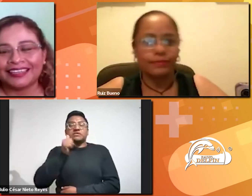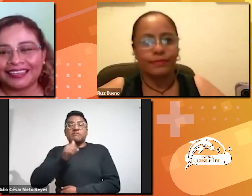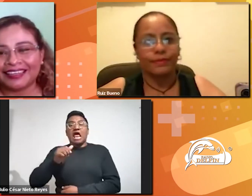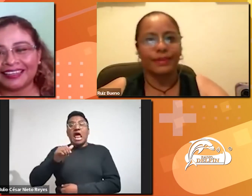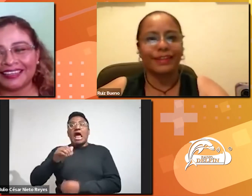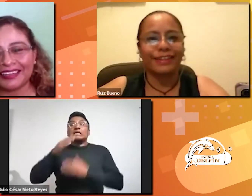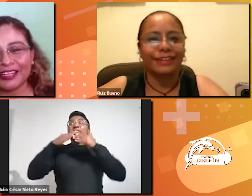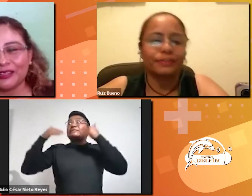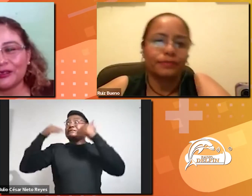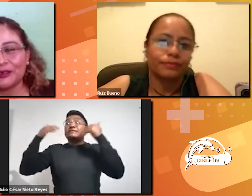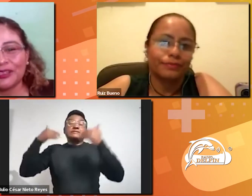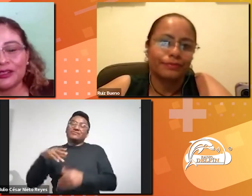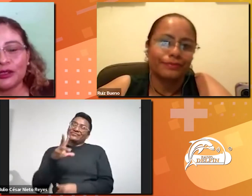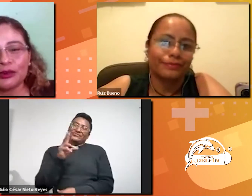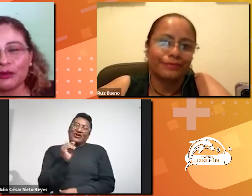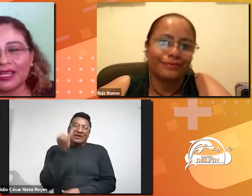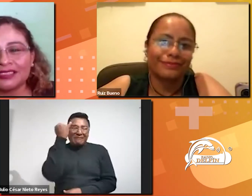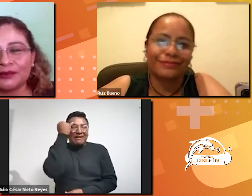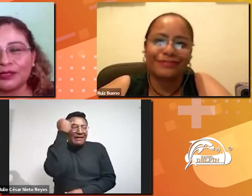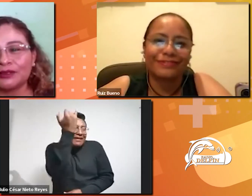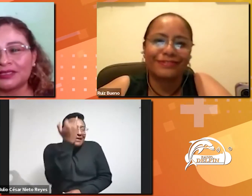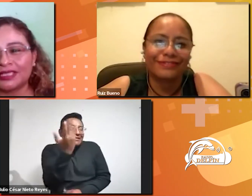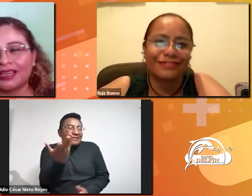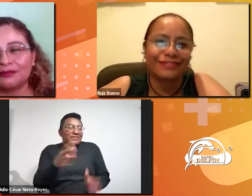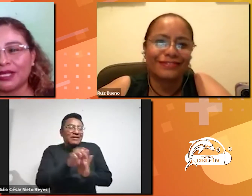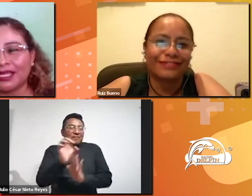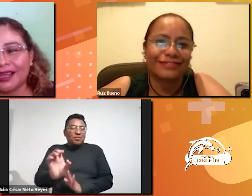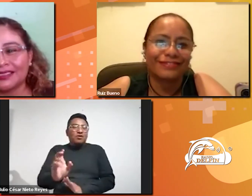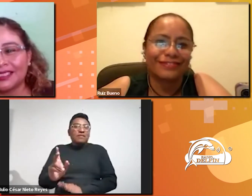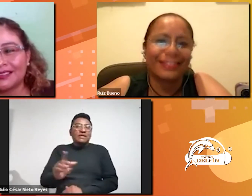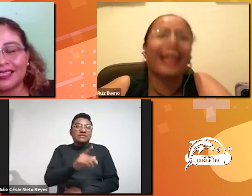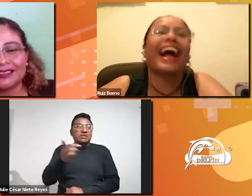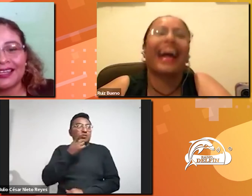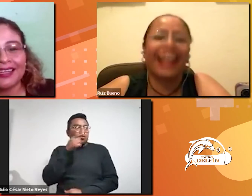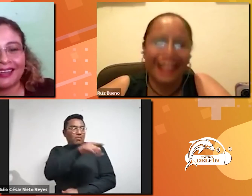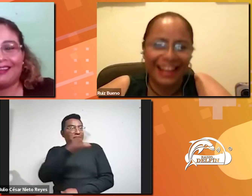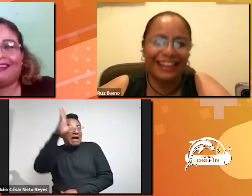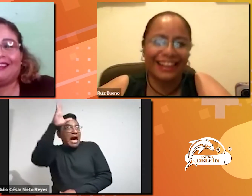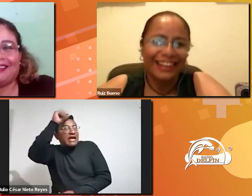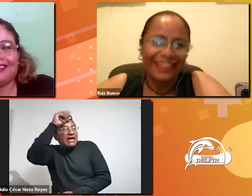imagínate, reírnos todo de todo, van a decir, bueno, que eres payasa,